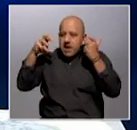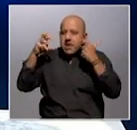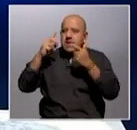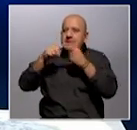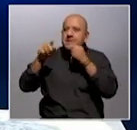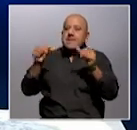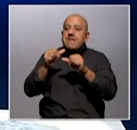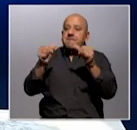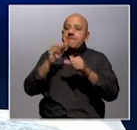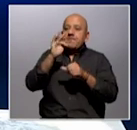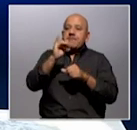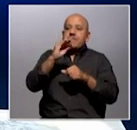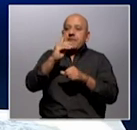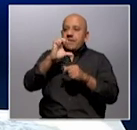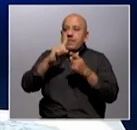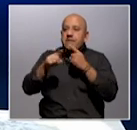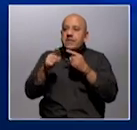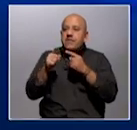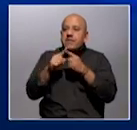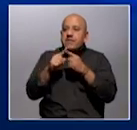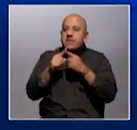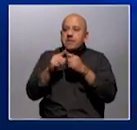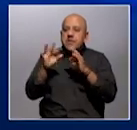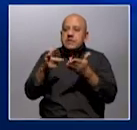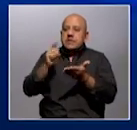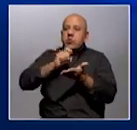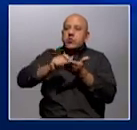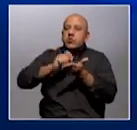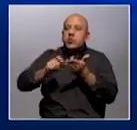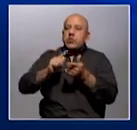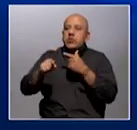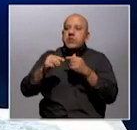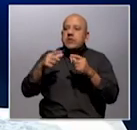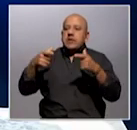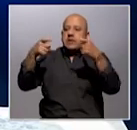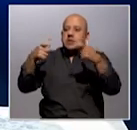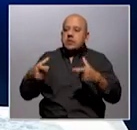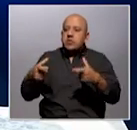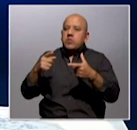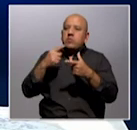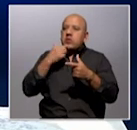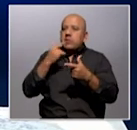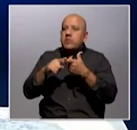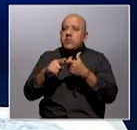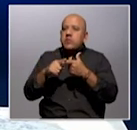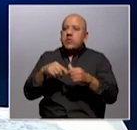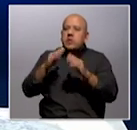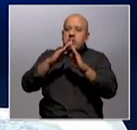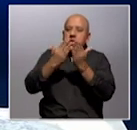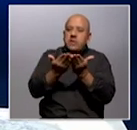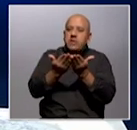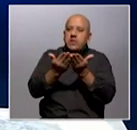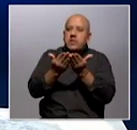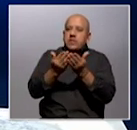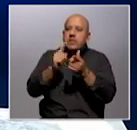fidel que siempre estaba sorprendiendo dice fidel es autor de portadas de discos y de libros de